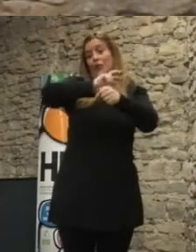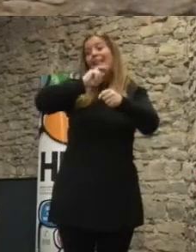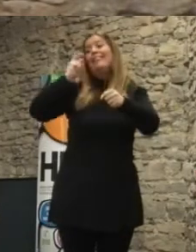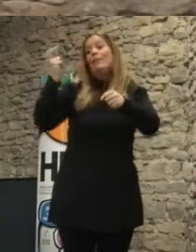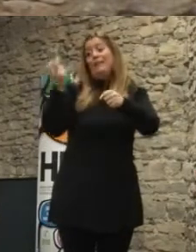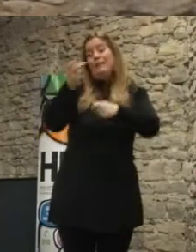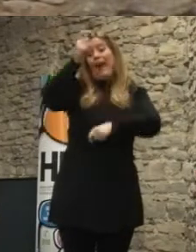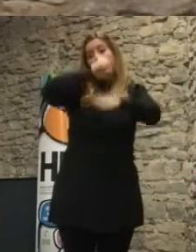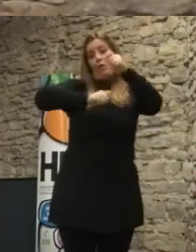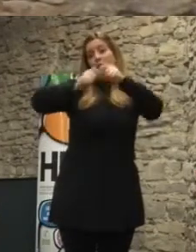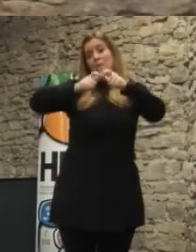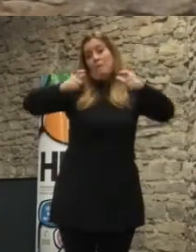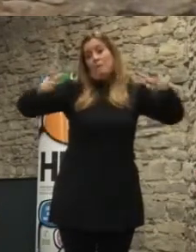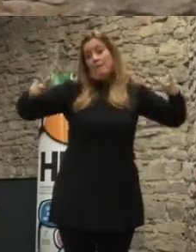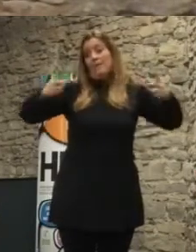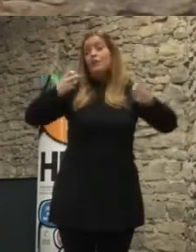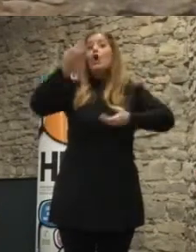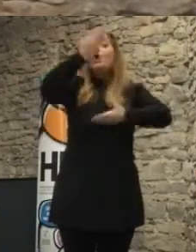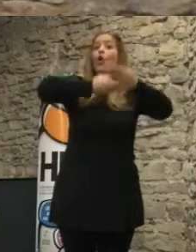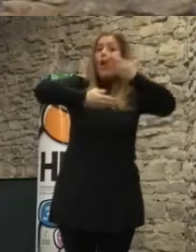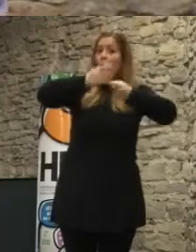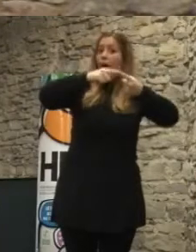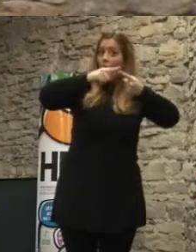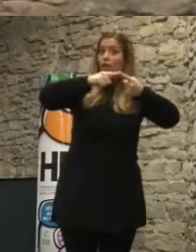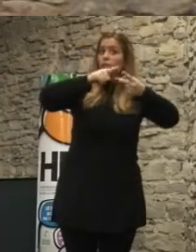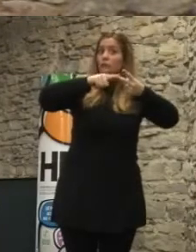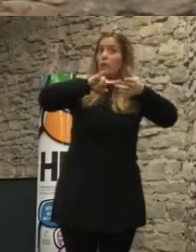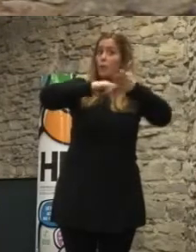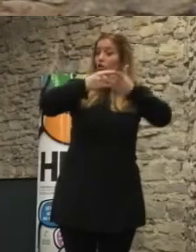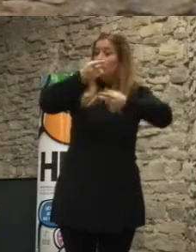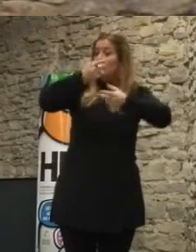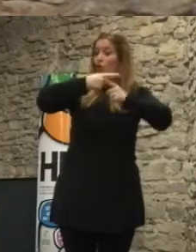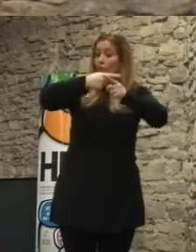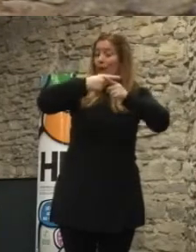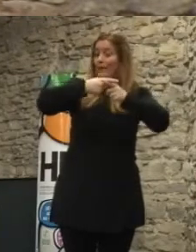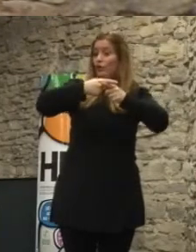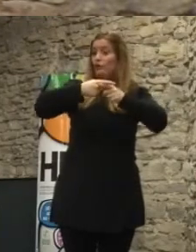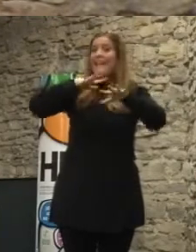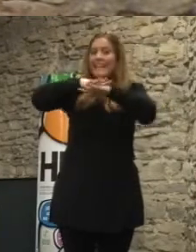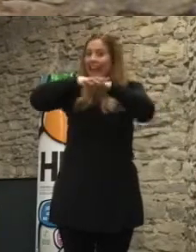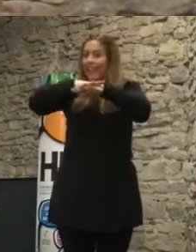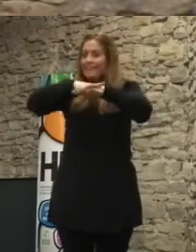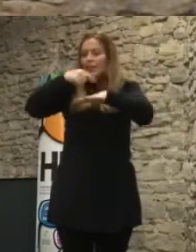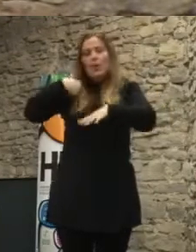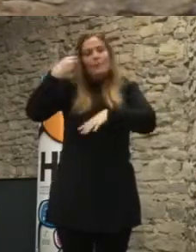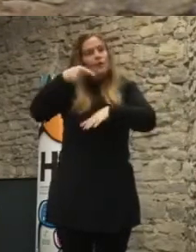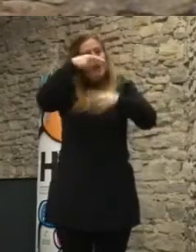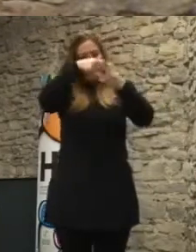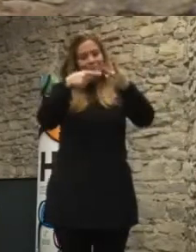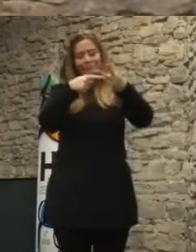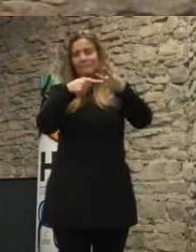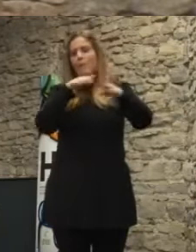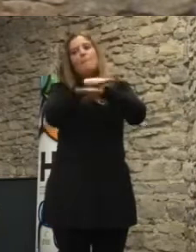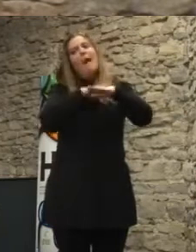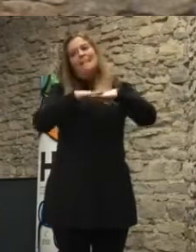colaborar, proyectos compartidos, colaboración, redes, todo esto yo creo que es básico. Pero se colabora, y